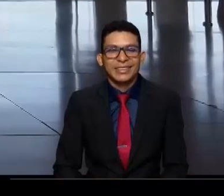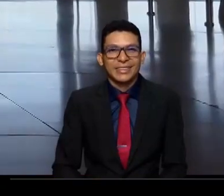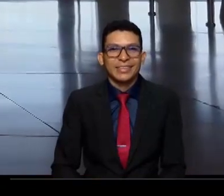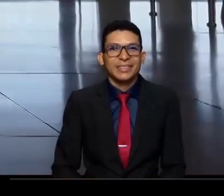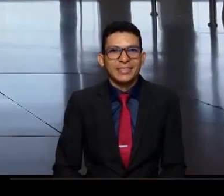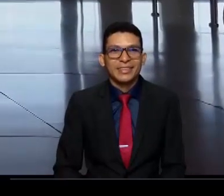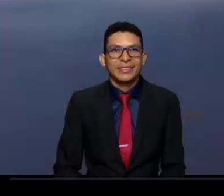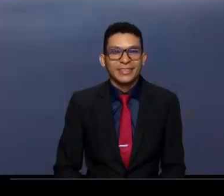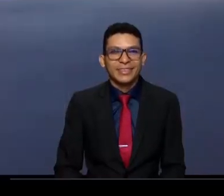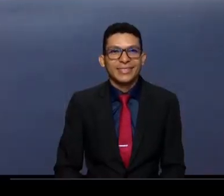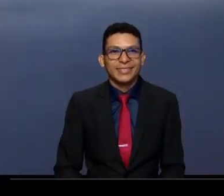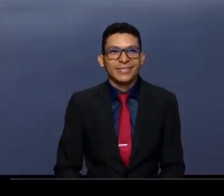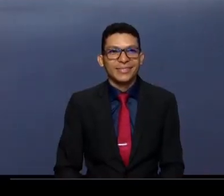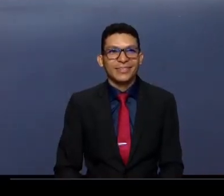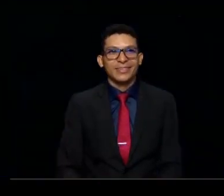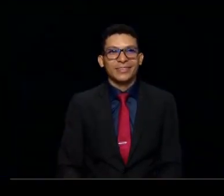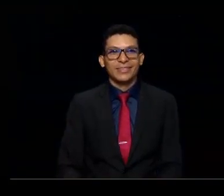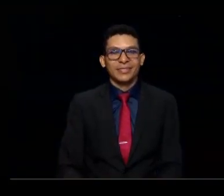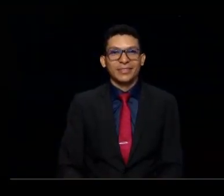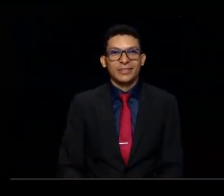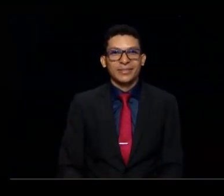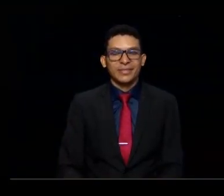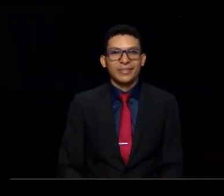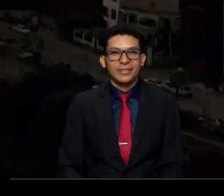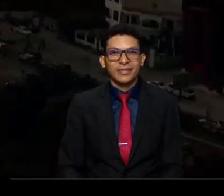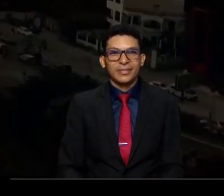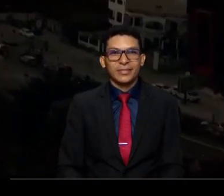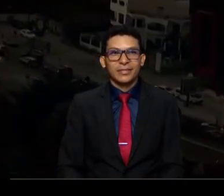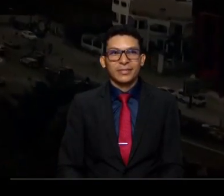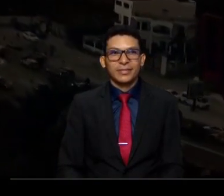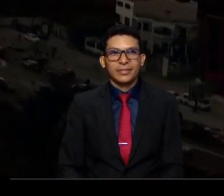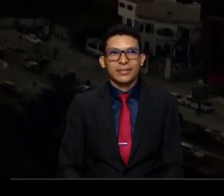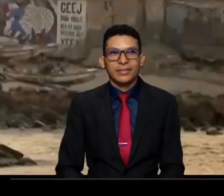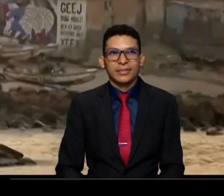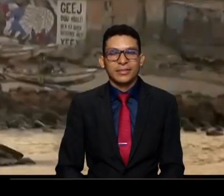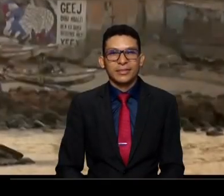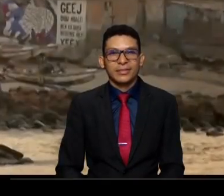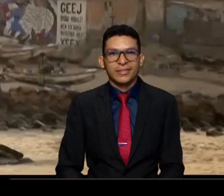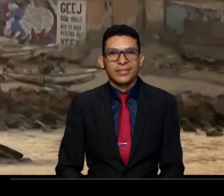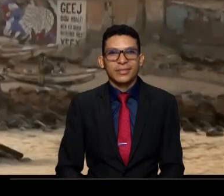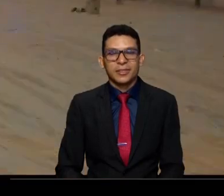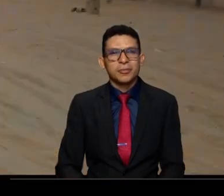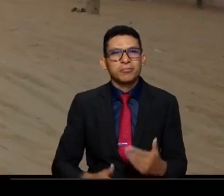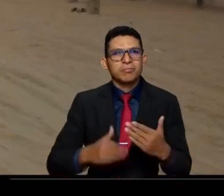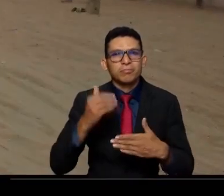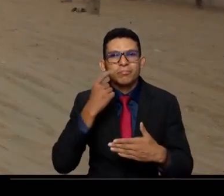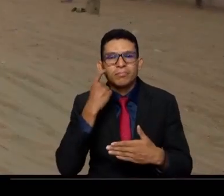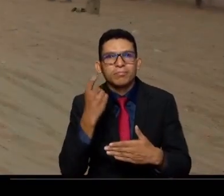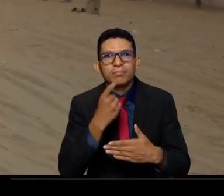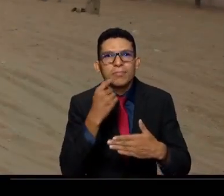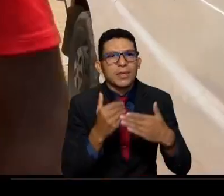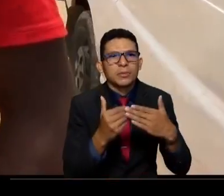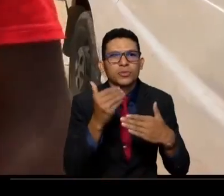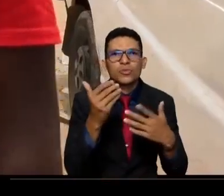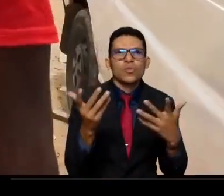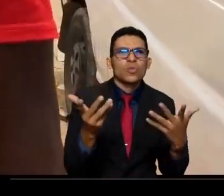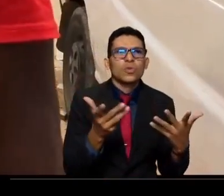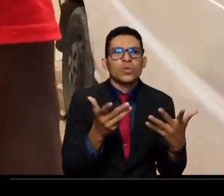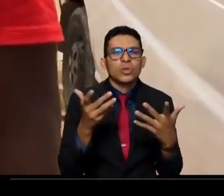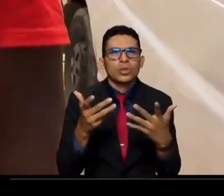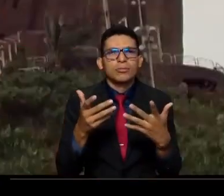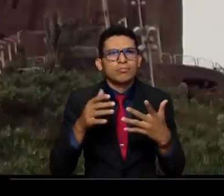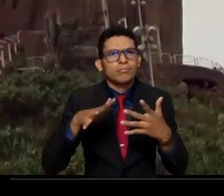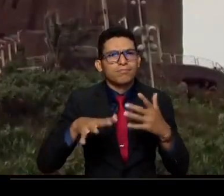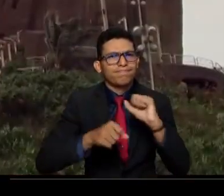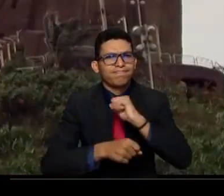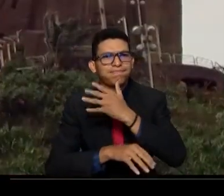En África significa ir a buscar los inicios, o lo más cercano a los inicios y las raíces